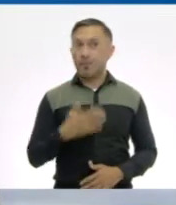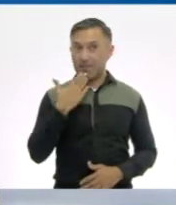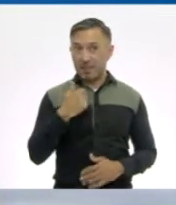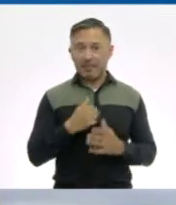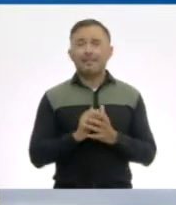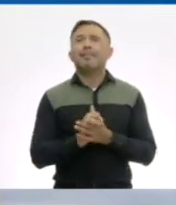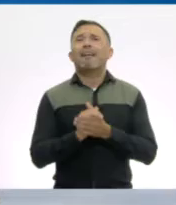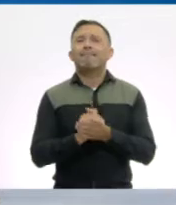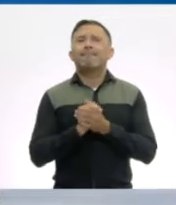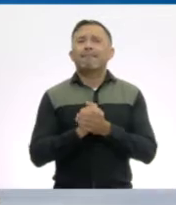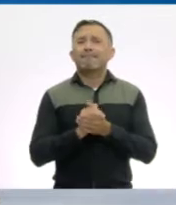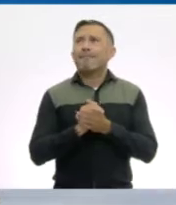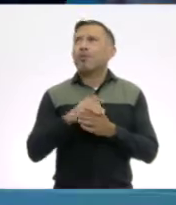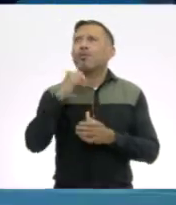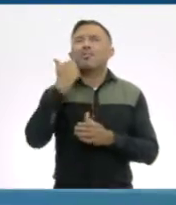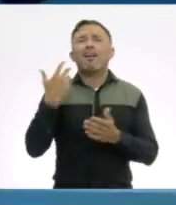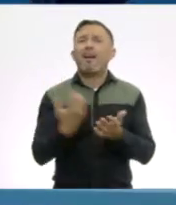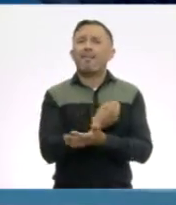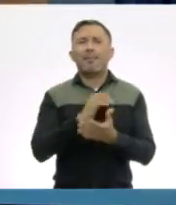Queremos ganar, queremos ganar. Vamos.